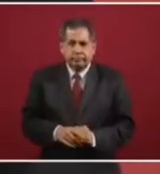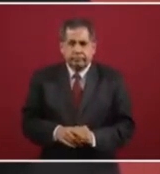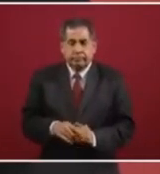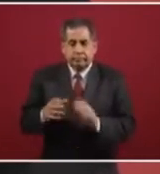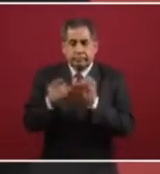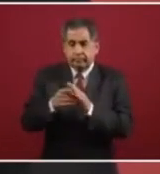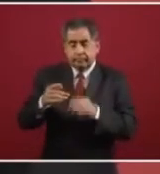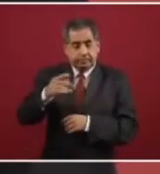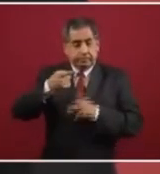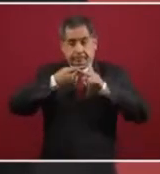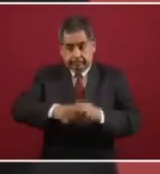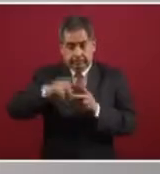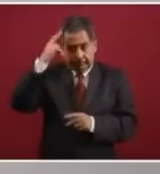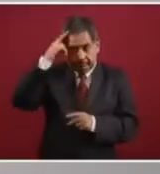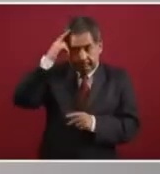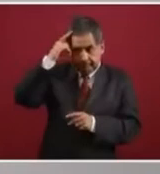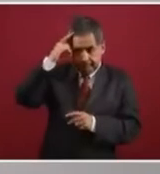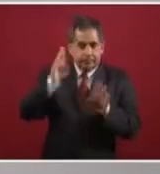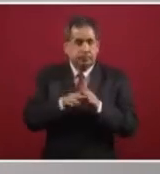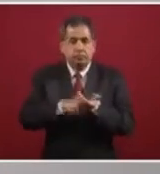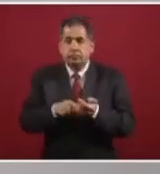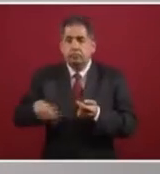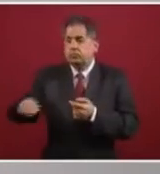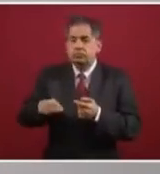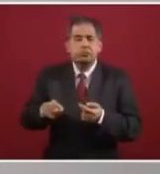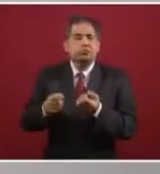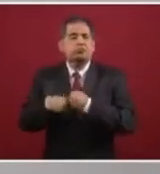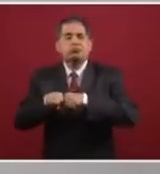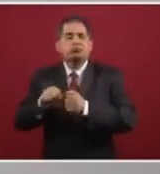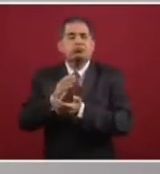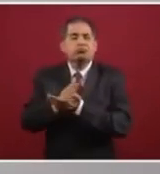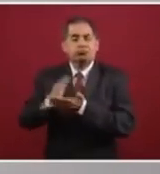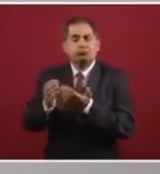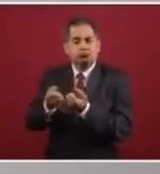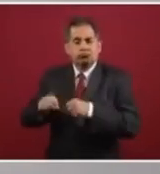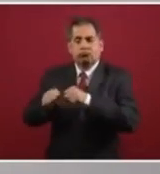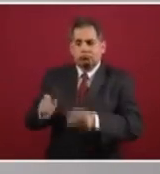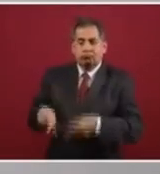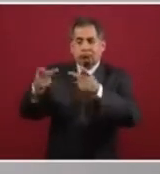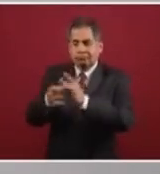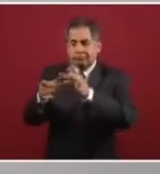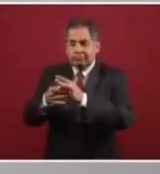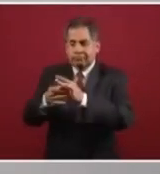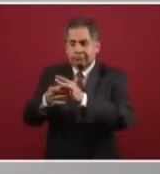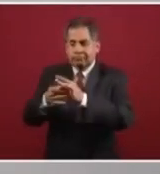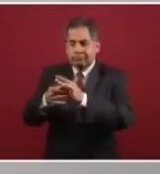Inicia el porfiriato y venden acciones de ese ferrocarril.